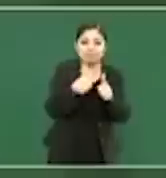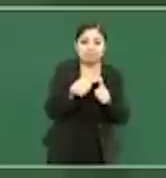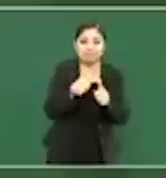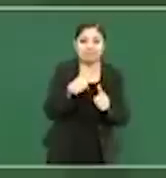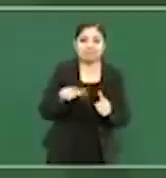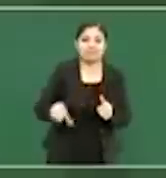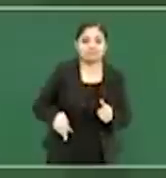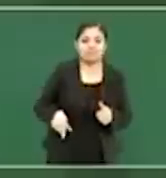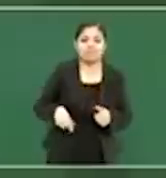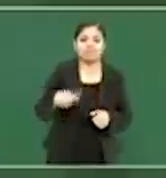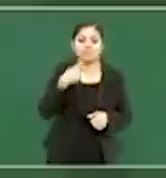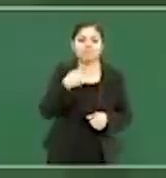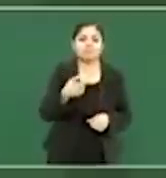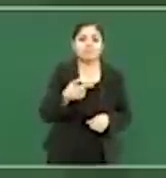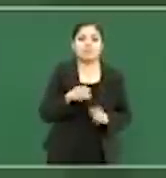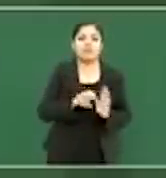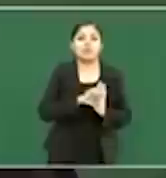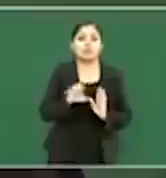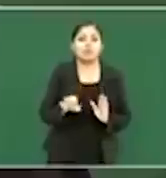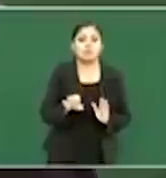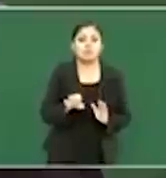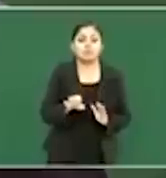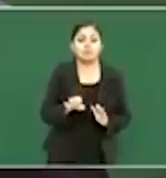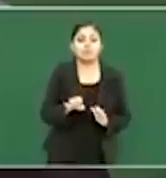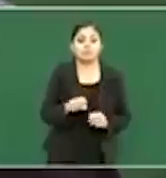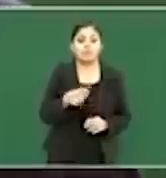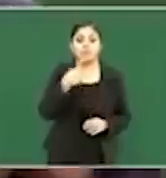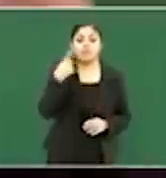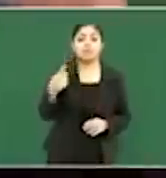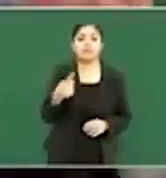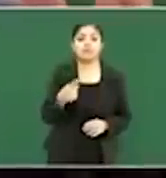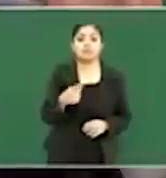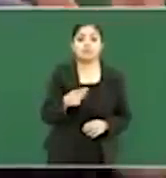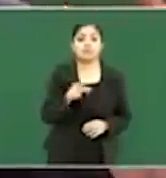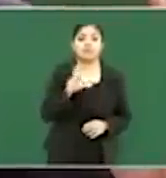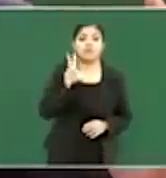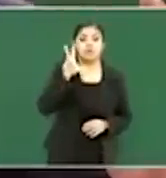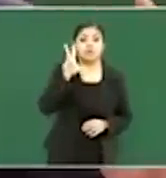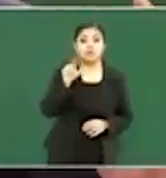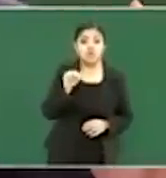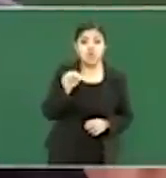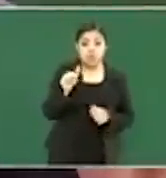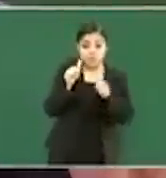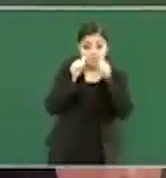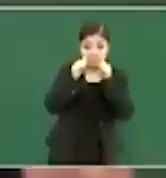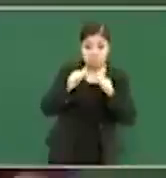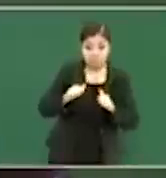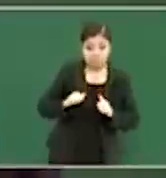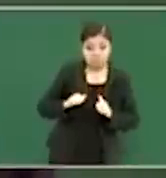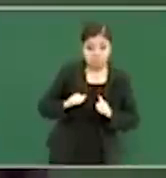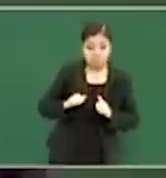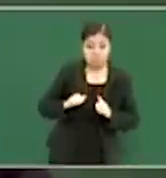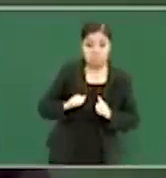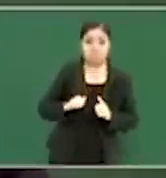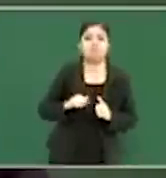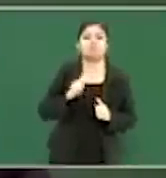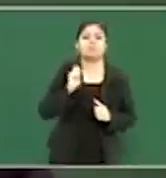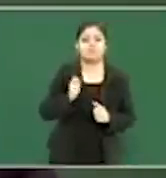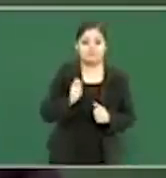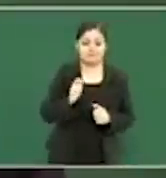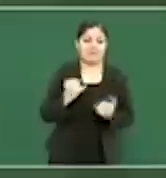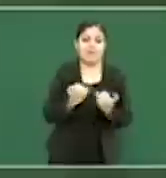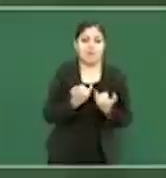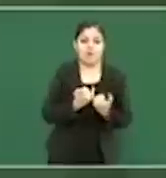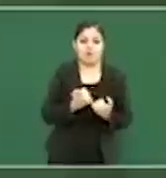no me atiendes, en el sentido amplio de la palabra,